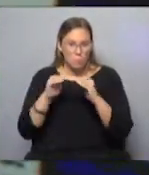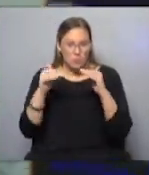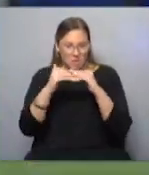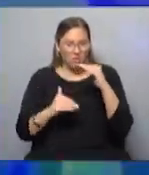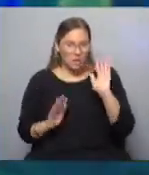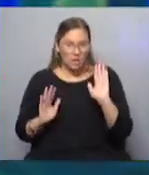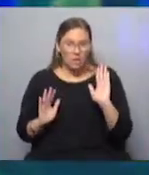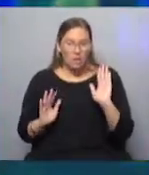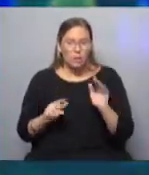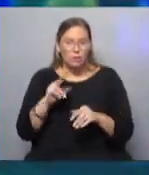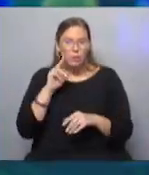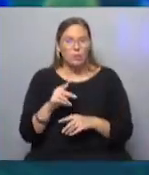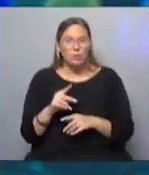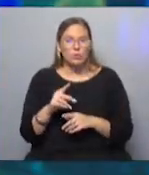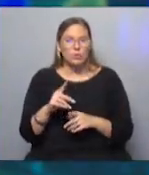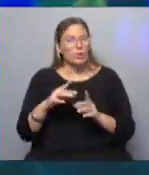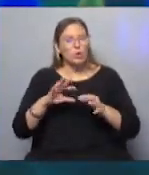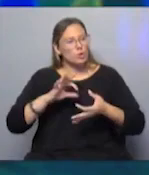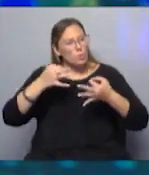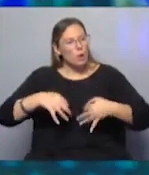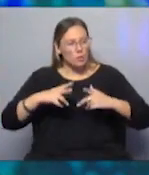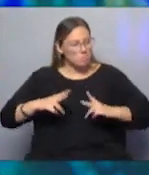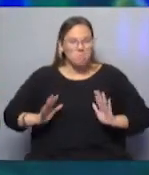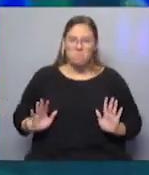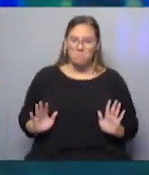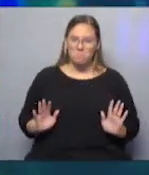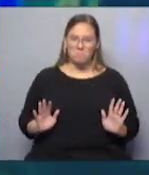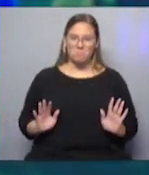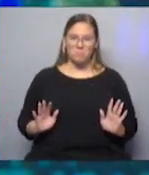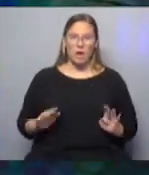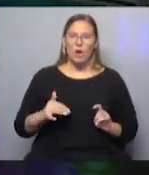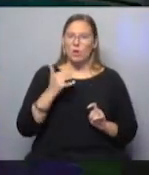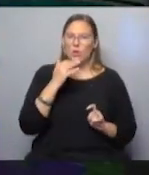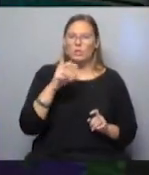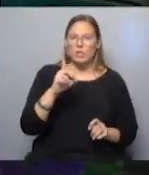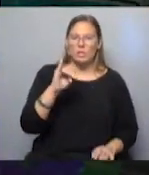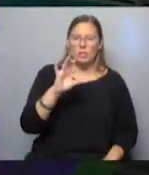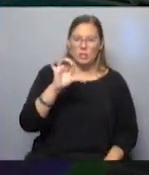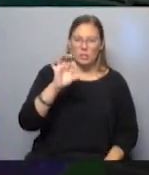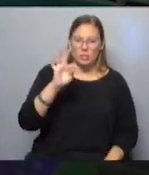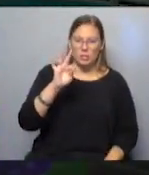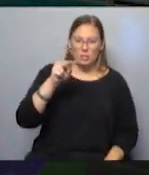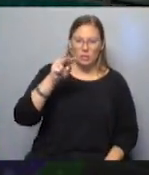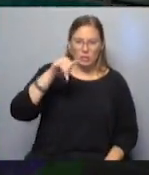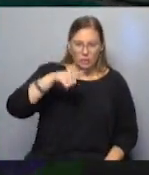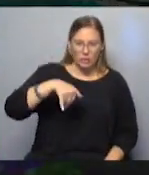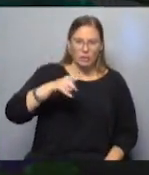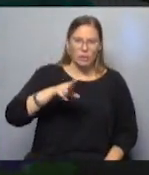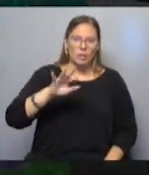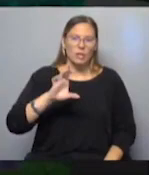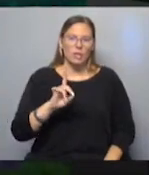y yo los veo distinguidos a todos no se utilizan la palabra distinción como nosotros